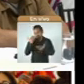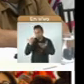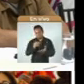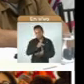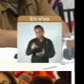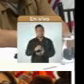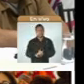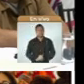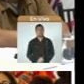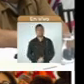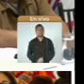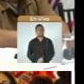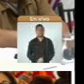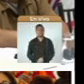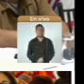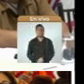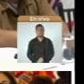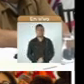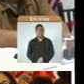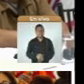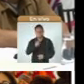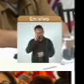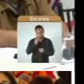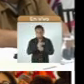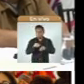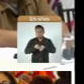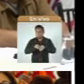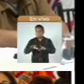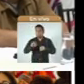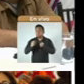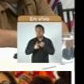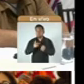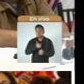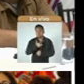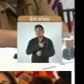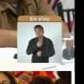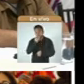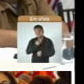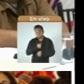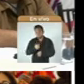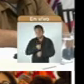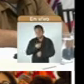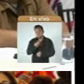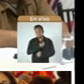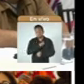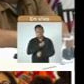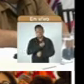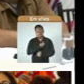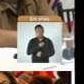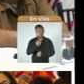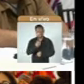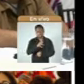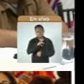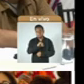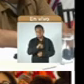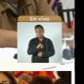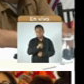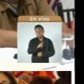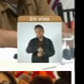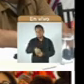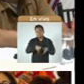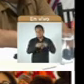bienvenidas a a cubrir Y si publican algo que no nos gusta pues ni modo tenemos que aguantar Ese es el papel histórico de